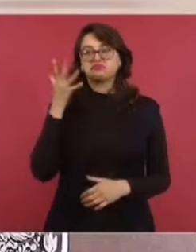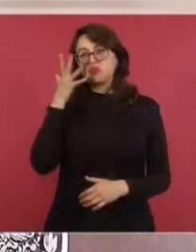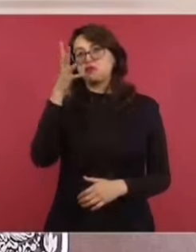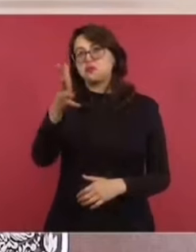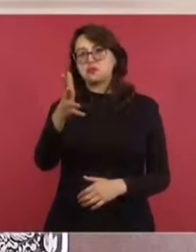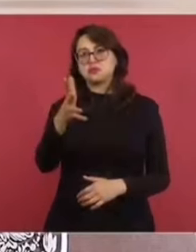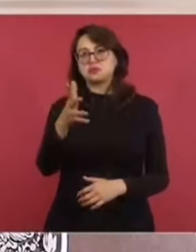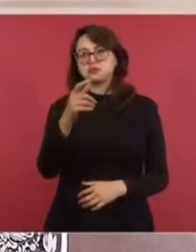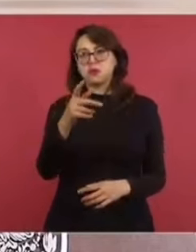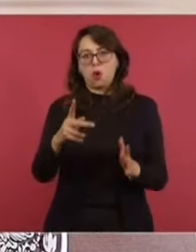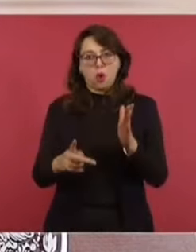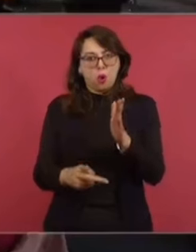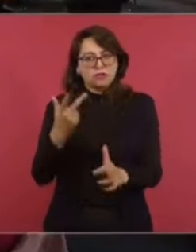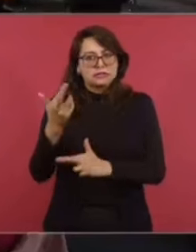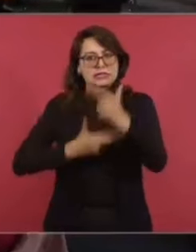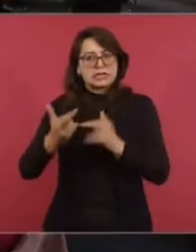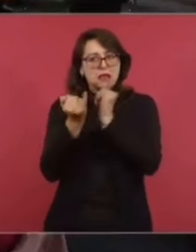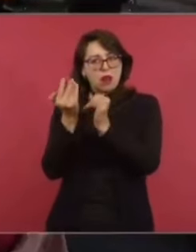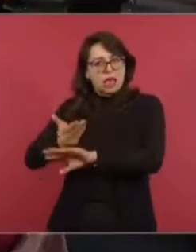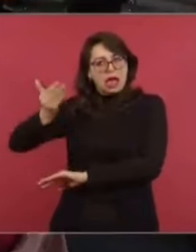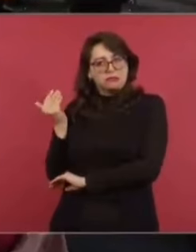atrás a lo logrado.